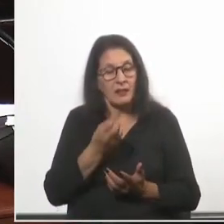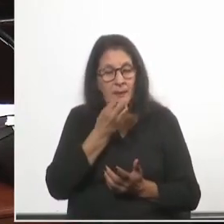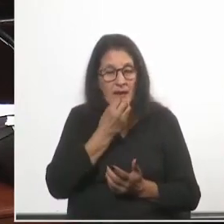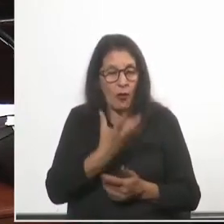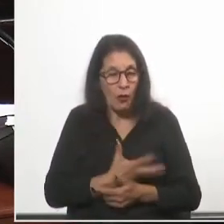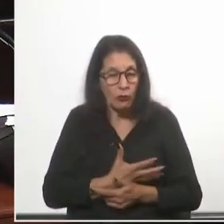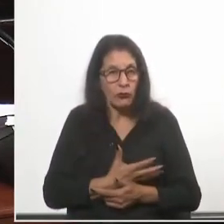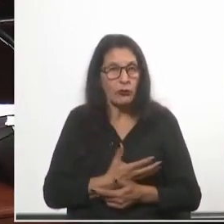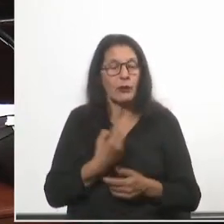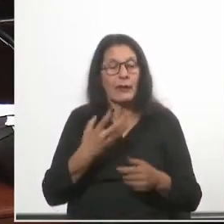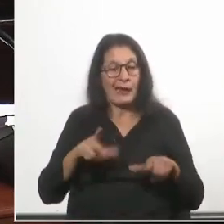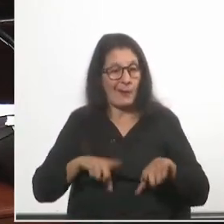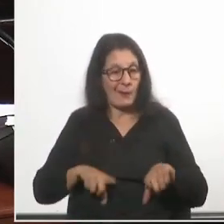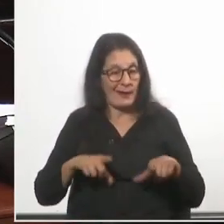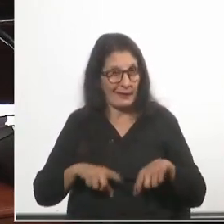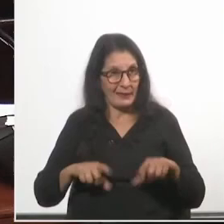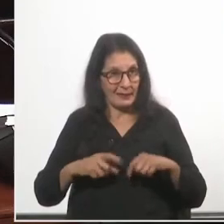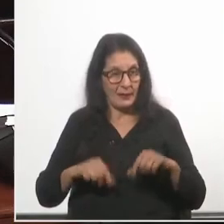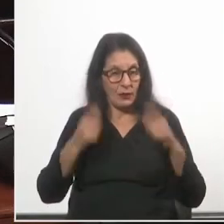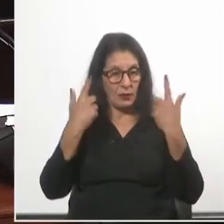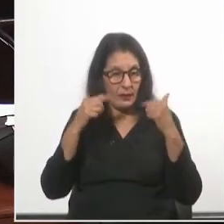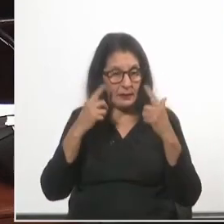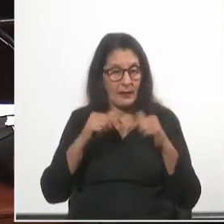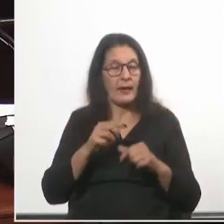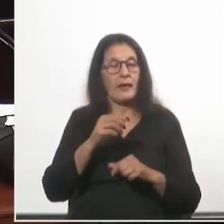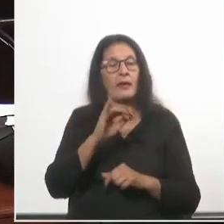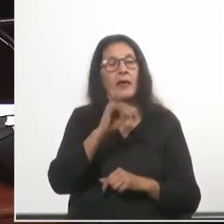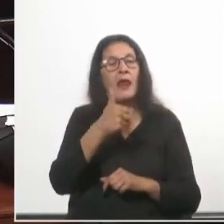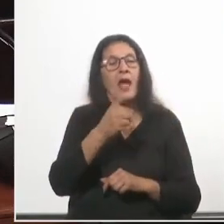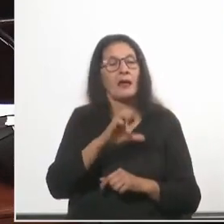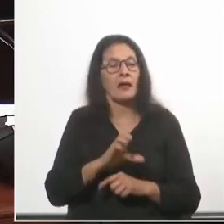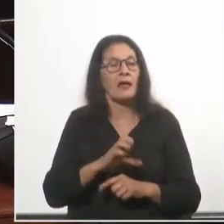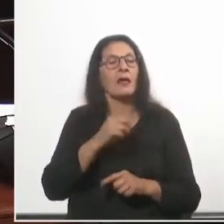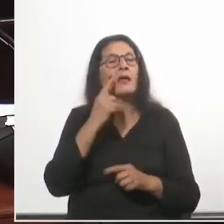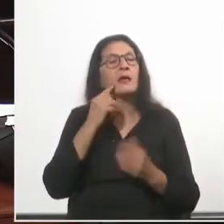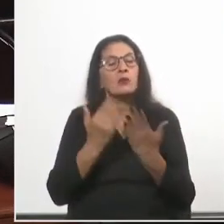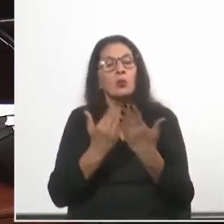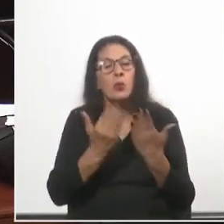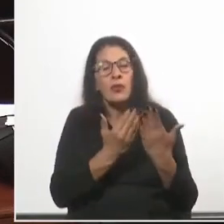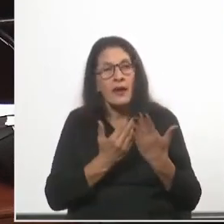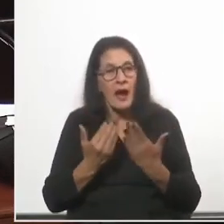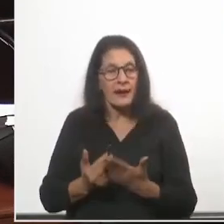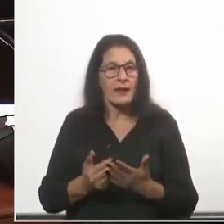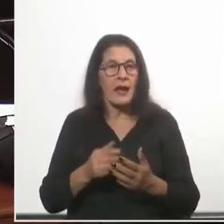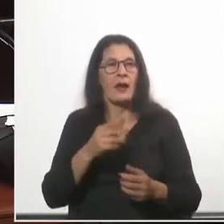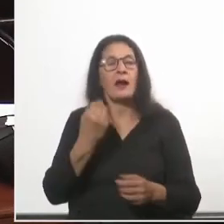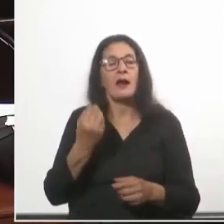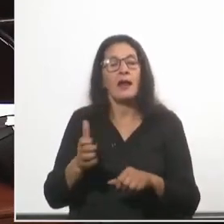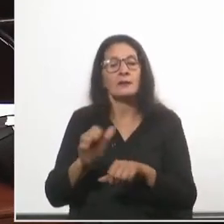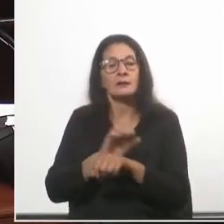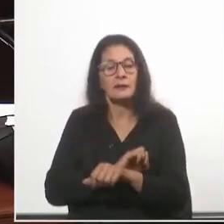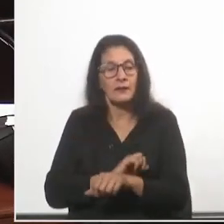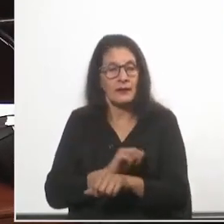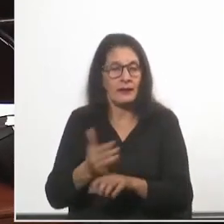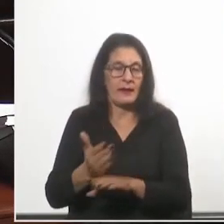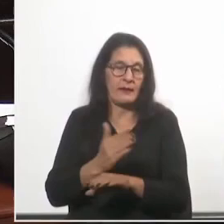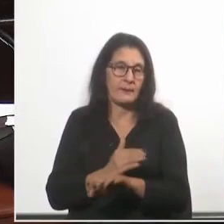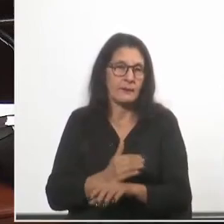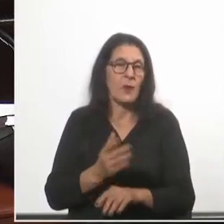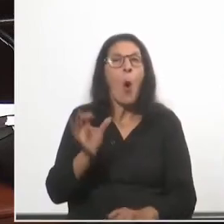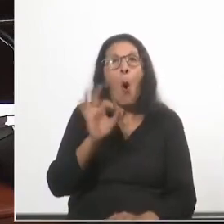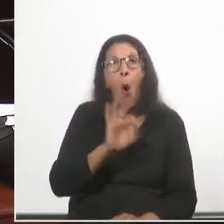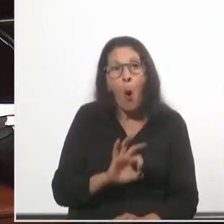que el Ministerio de Ganadería y el INAC estudiaran la posibilidad de autorizar en determinadas condiciones la faena predial o